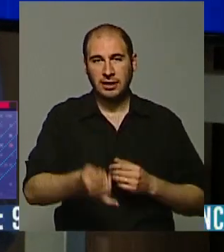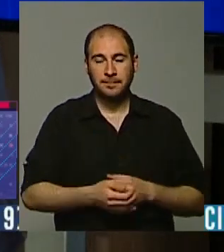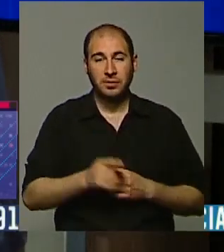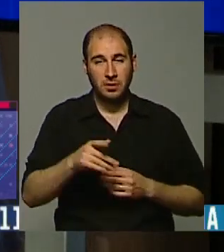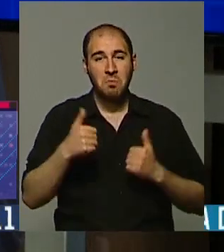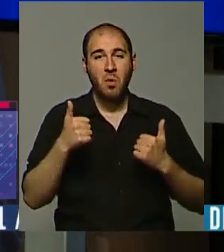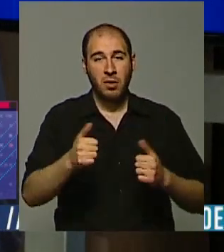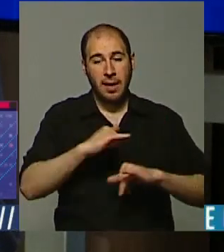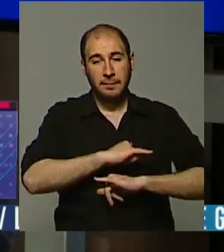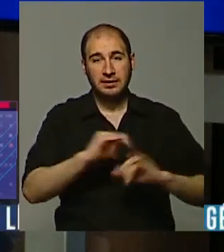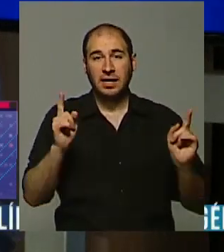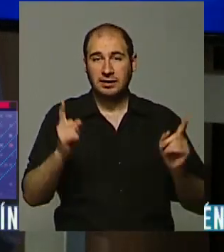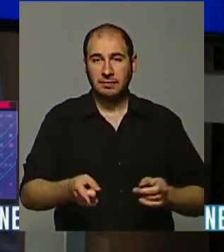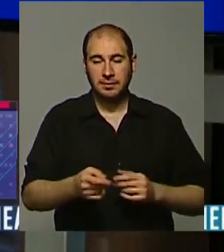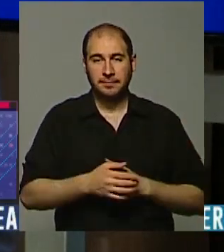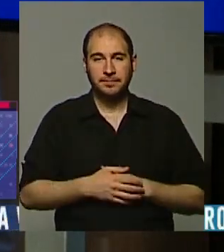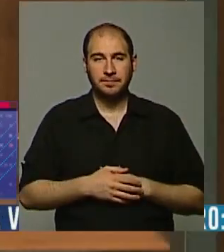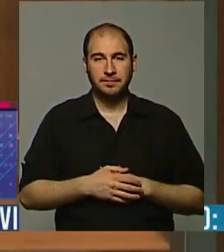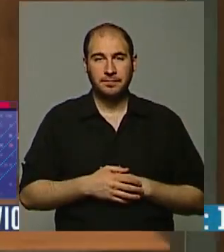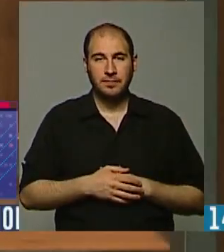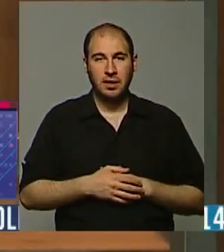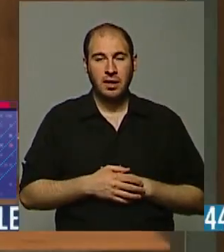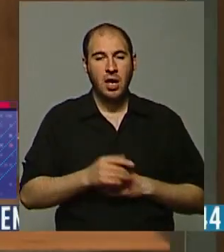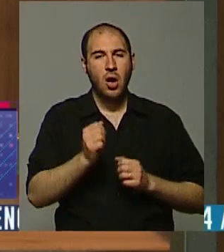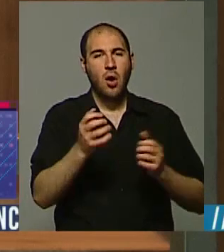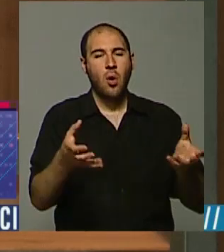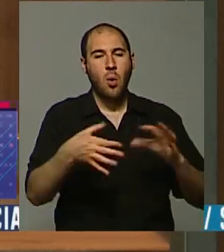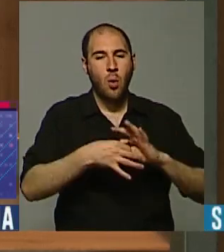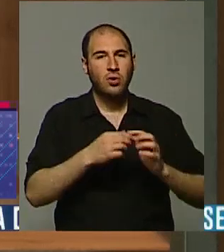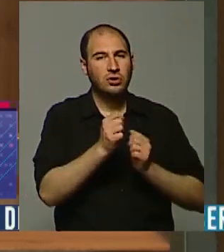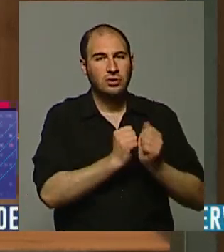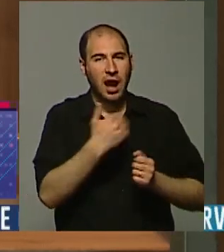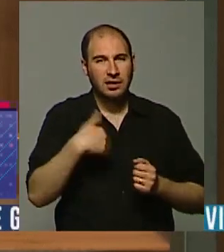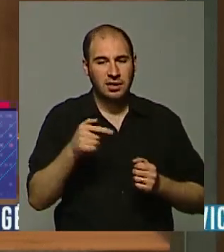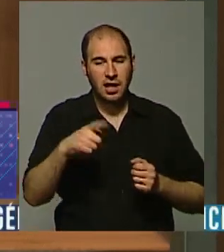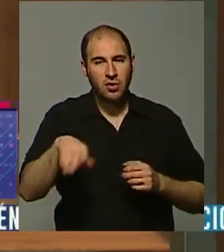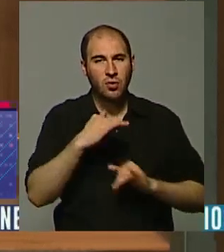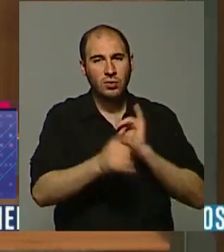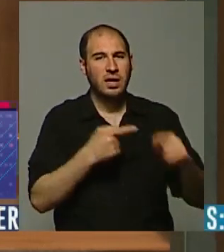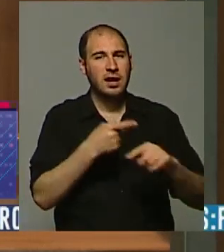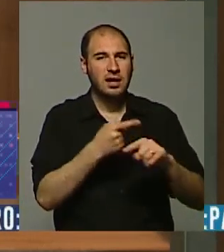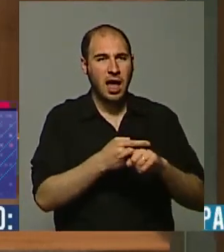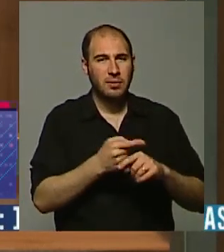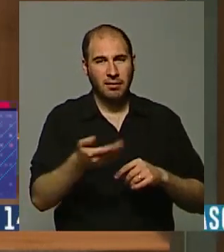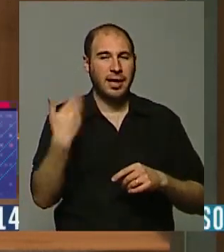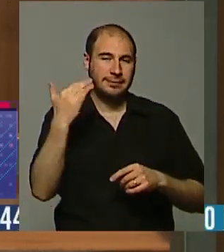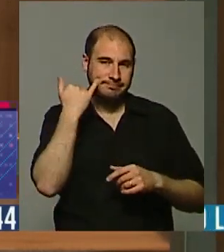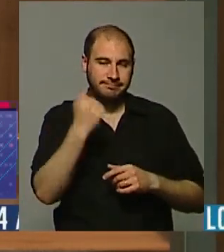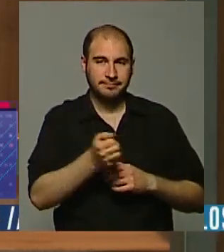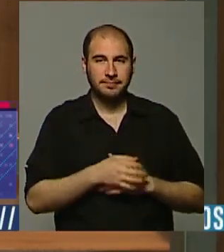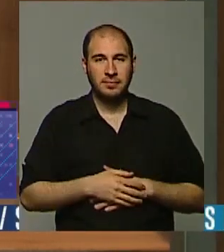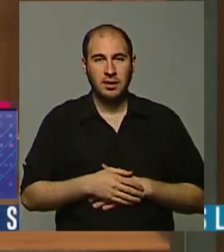es bueno y era el mensaje también que se esperaba. La Unión Industrial Argentina en las últimas horas ya empezó con sus reclamos, que en realidad vienen de antes, ¿no?